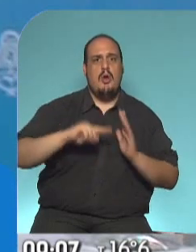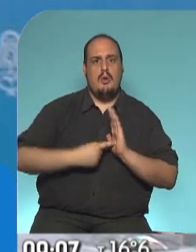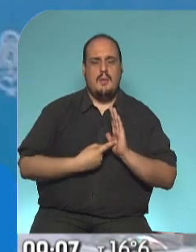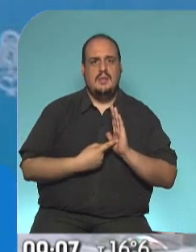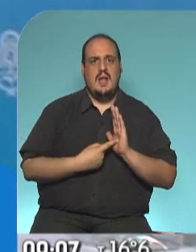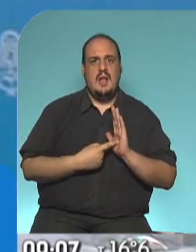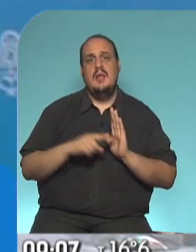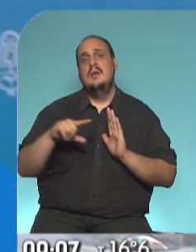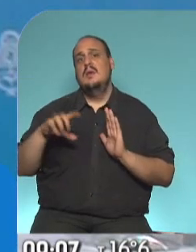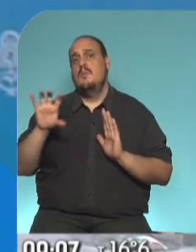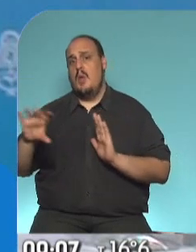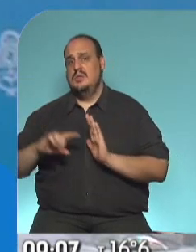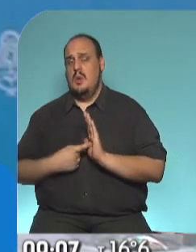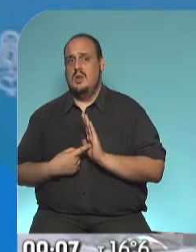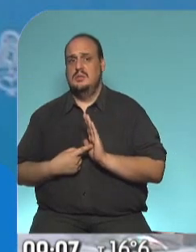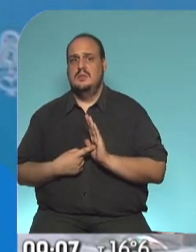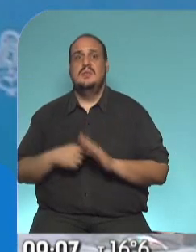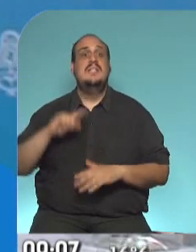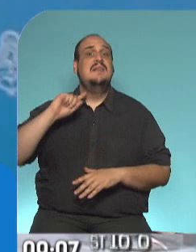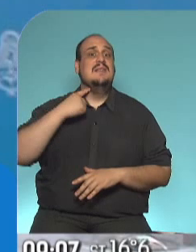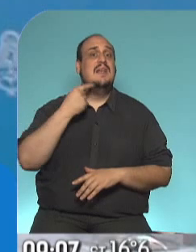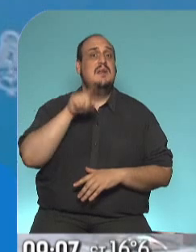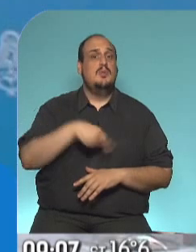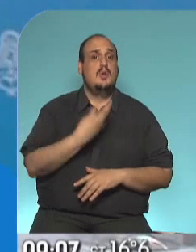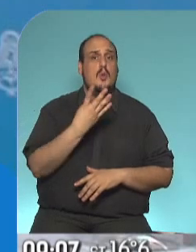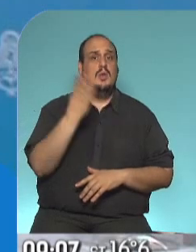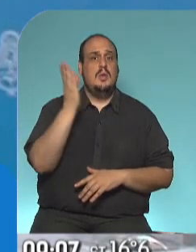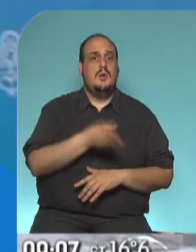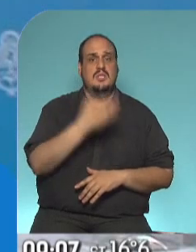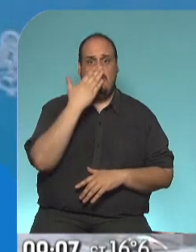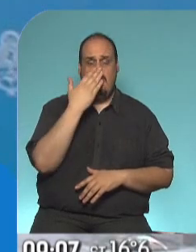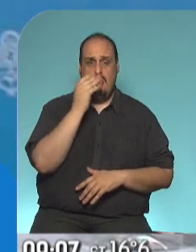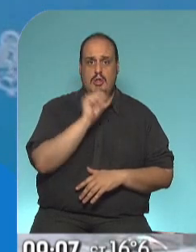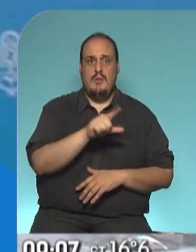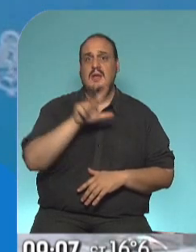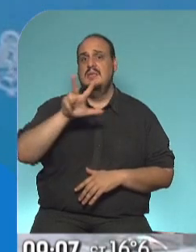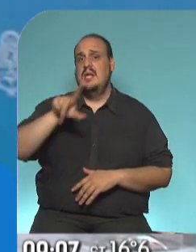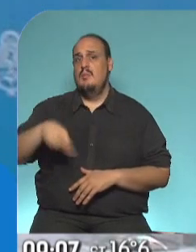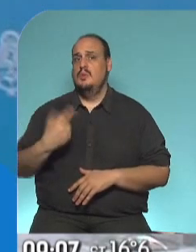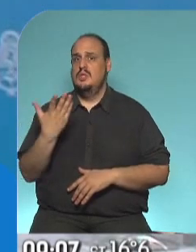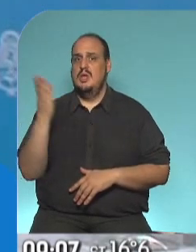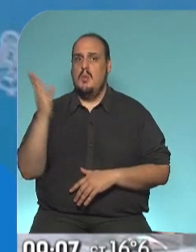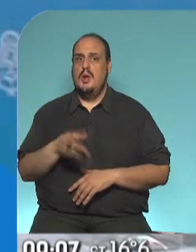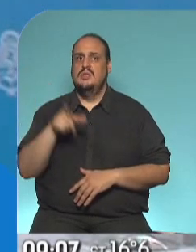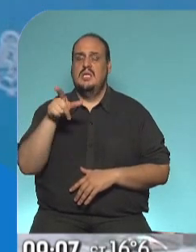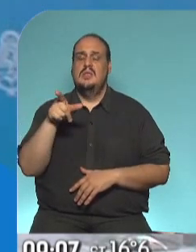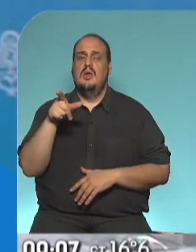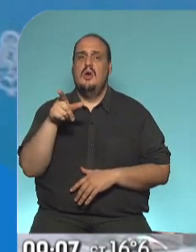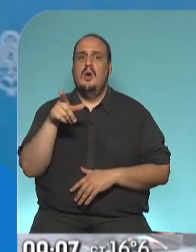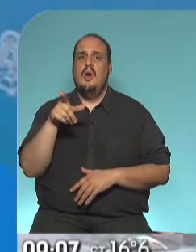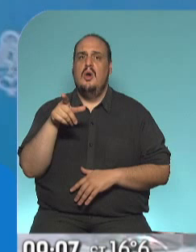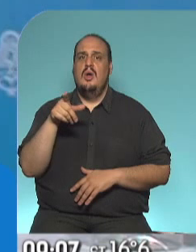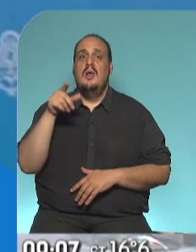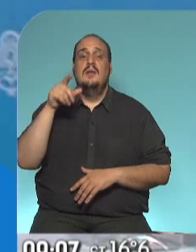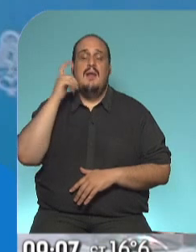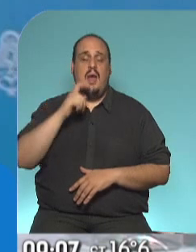de buenos aires- la provincia de buenos aires- 13.4 por ciento corresponden a córdoba 3.5 por ciento corresponden a